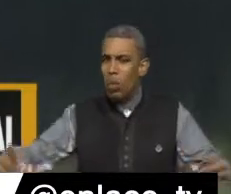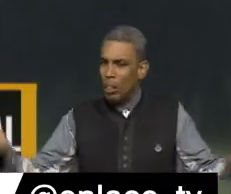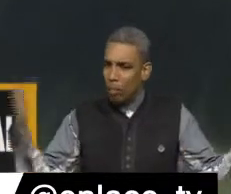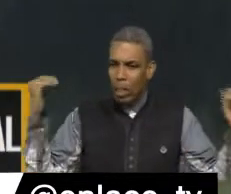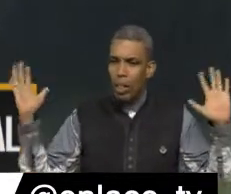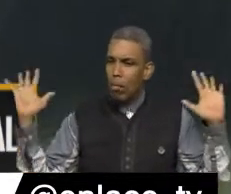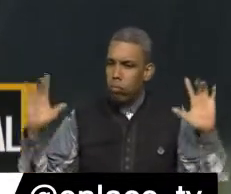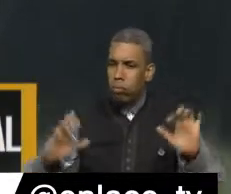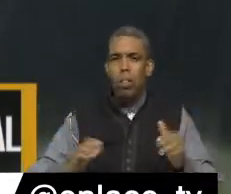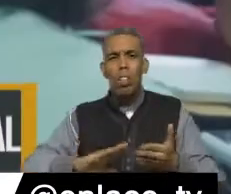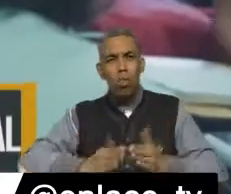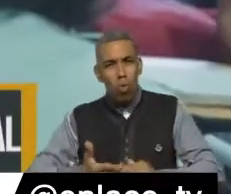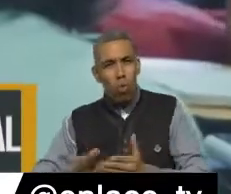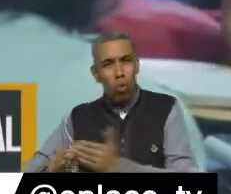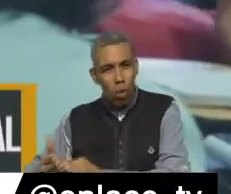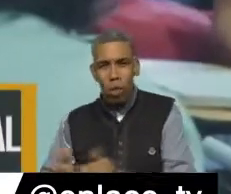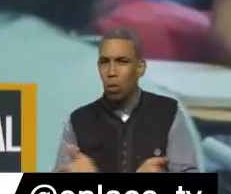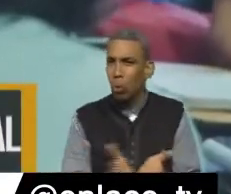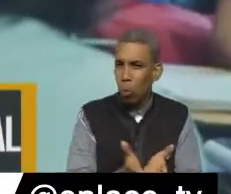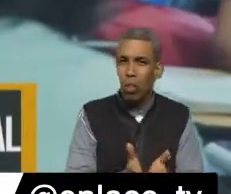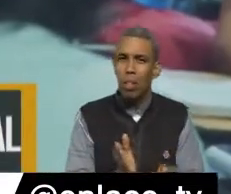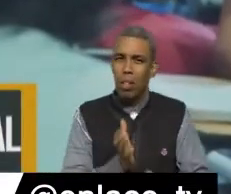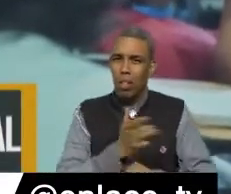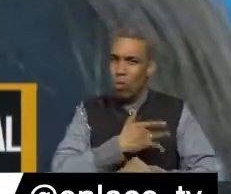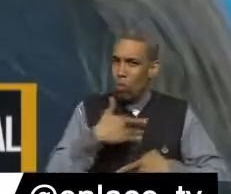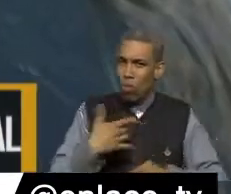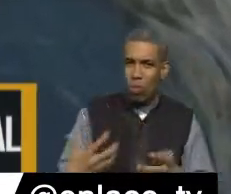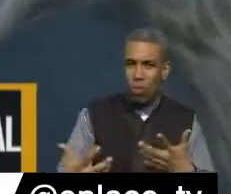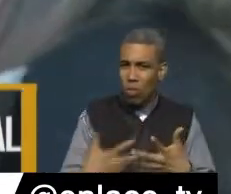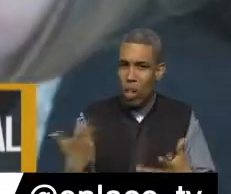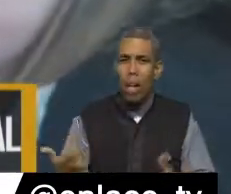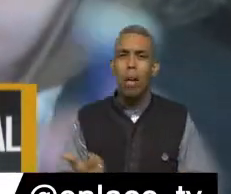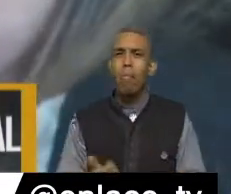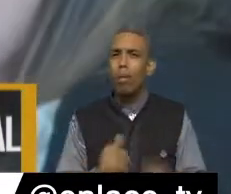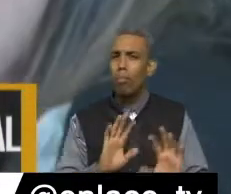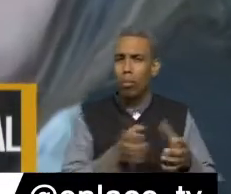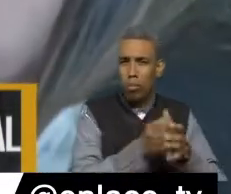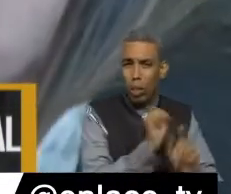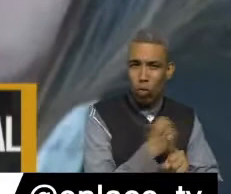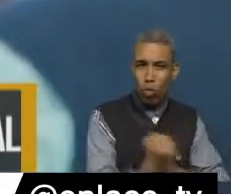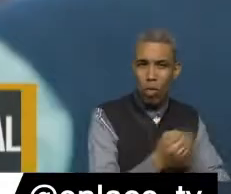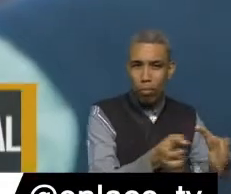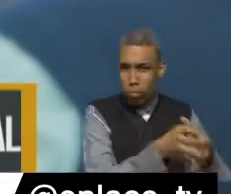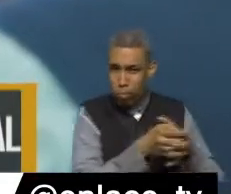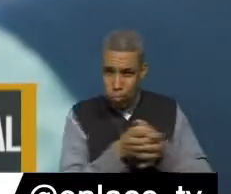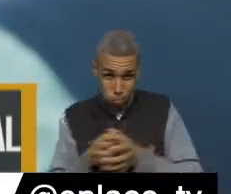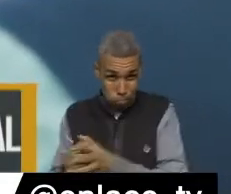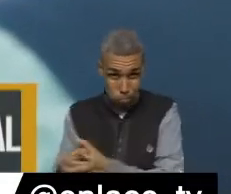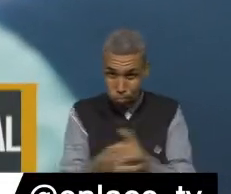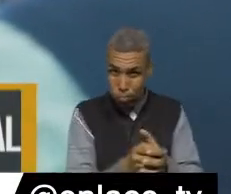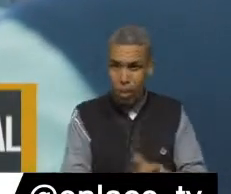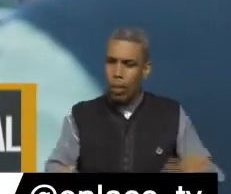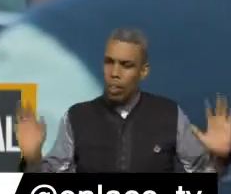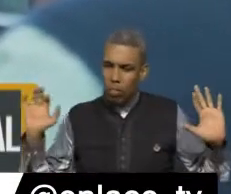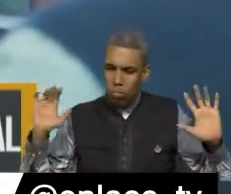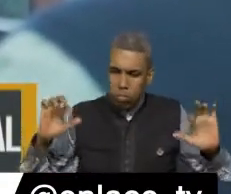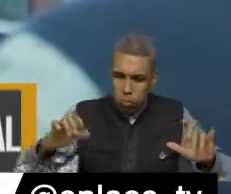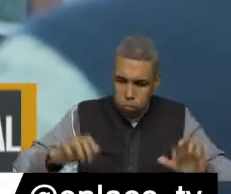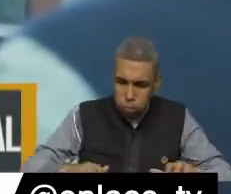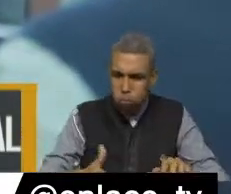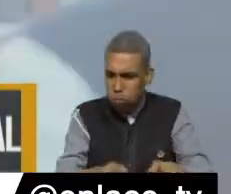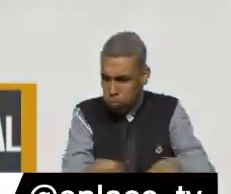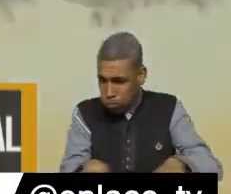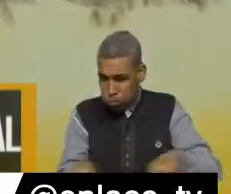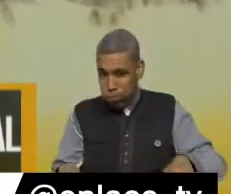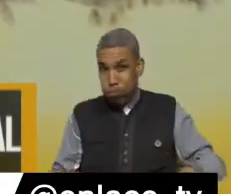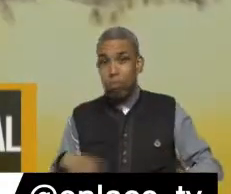instituciones educativas, el sistema de salud, fundaciones y organizaciones que trabajamos en la promoción y la prevención de este tipo de situaciones tan difíciles